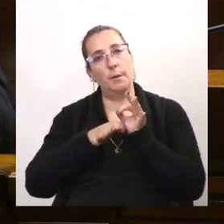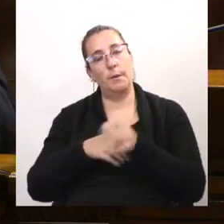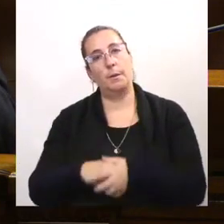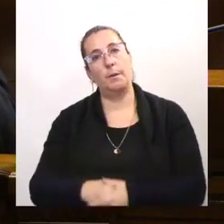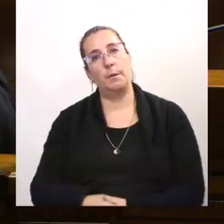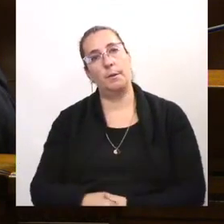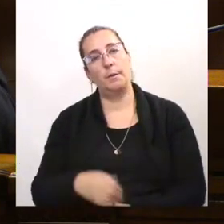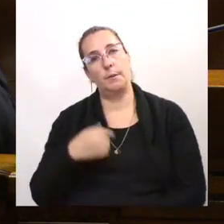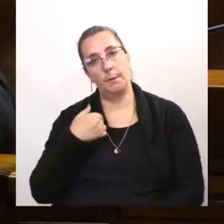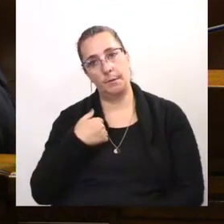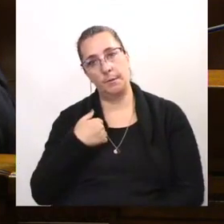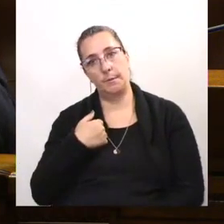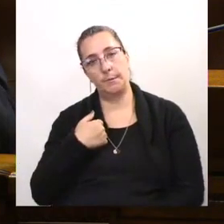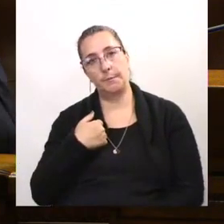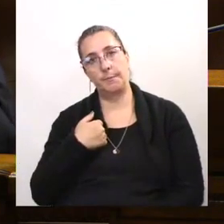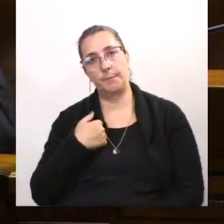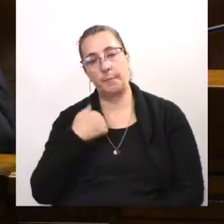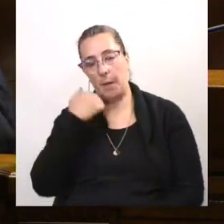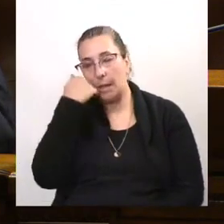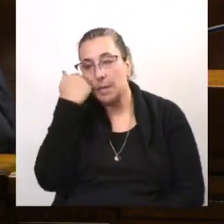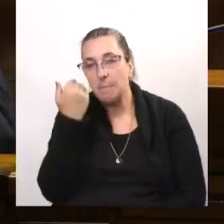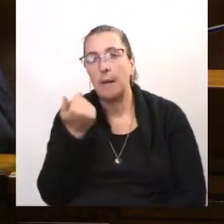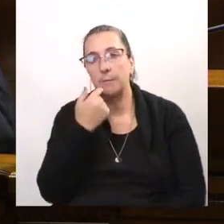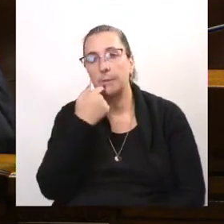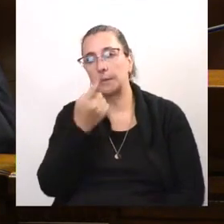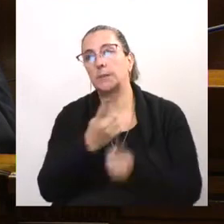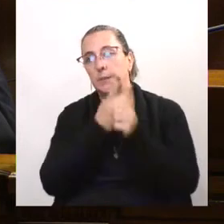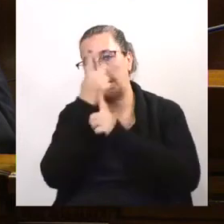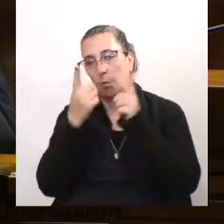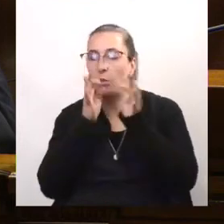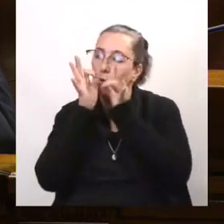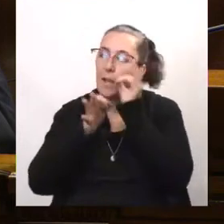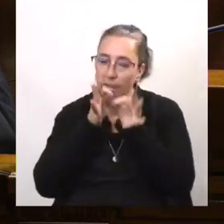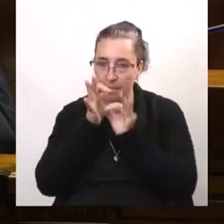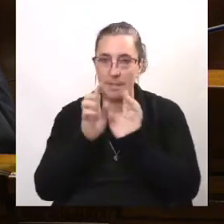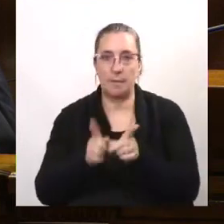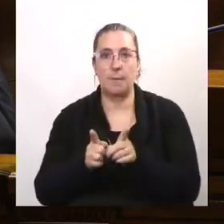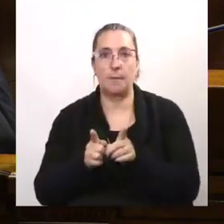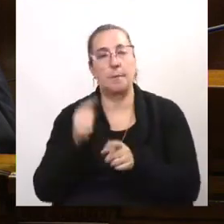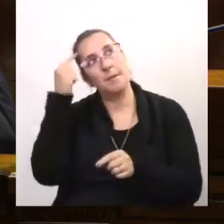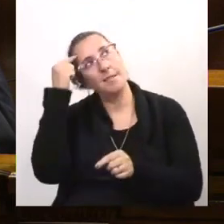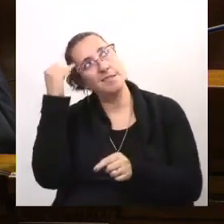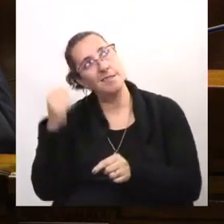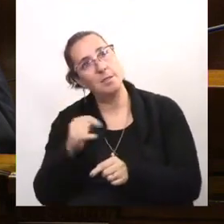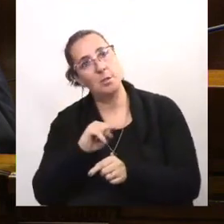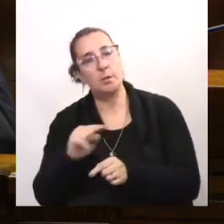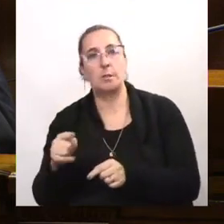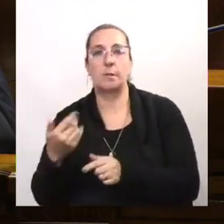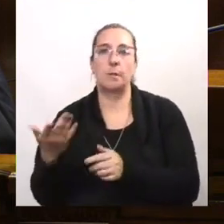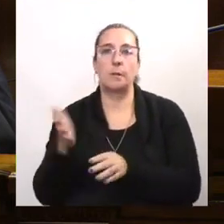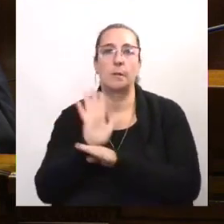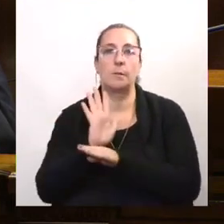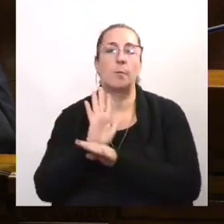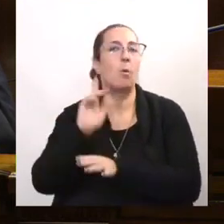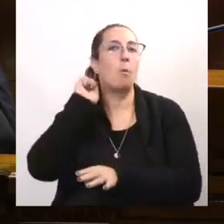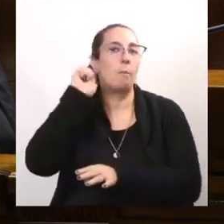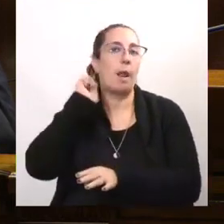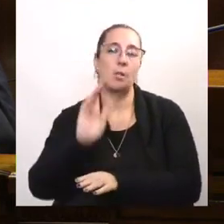Y yo me voy a atrever a hacer una sugerencia. Incluso pensé si hacerlo o no, porque dije, es una especie de cumpleaños.